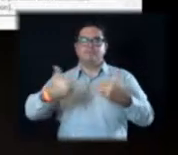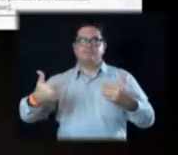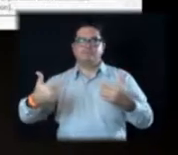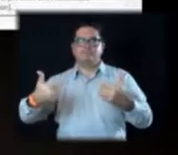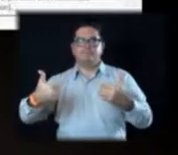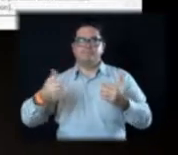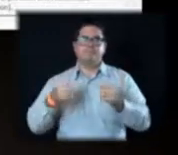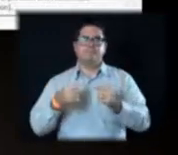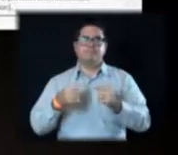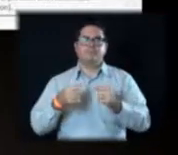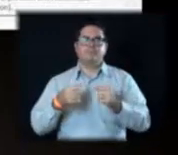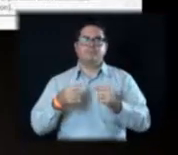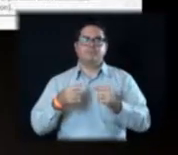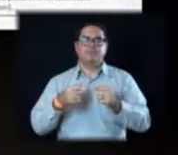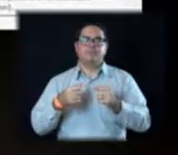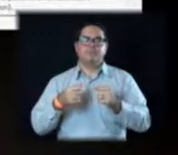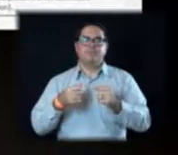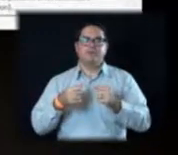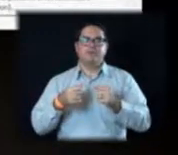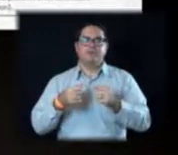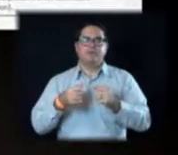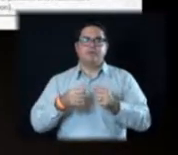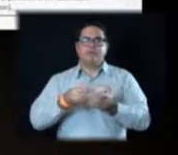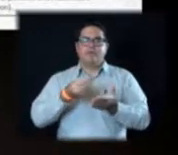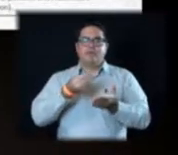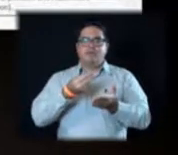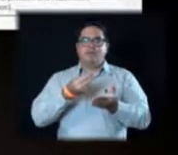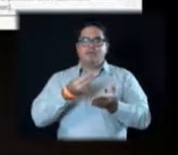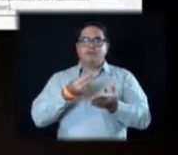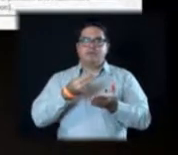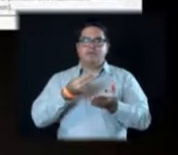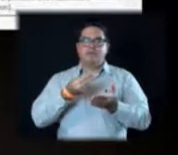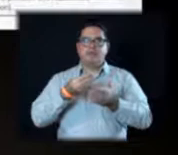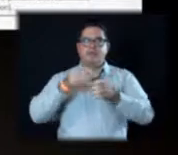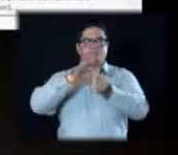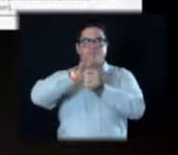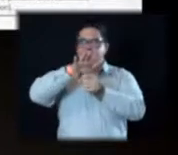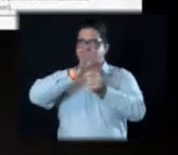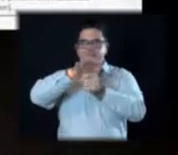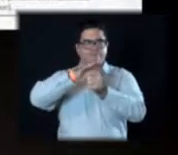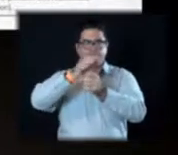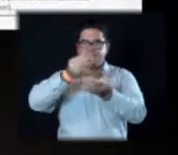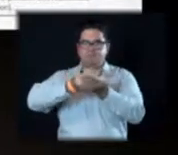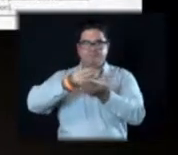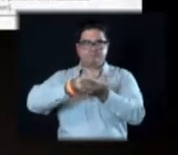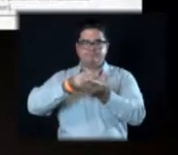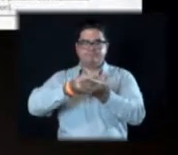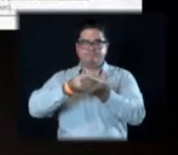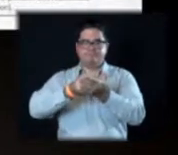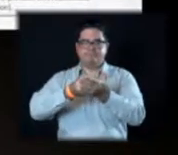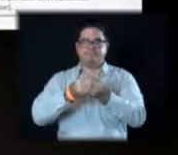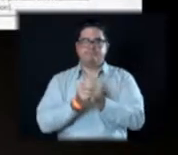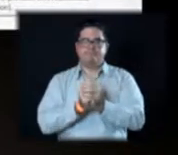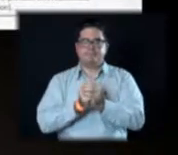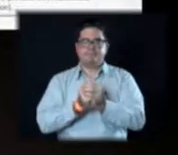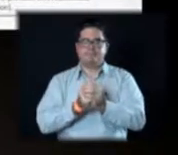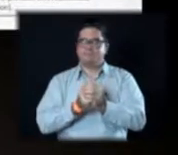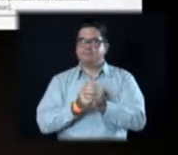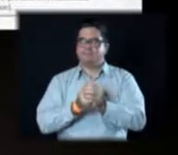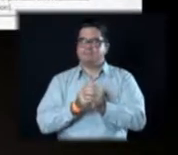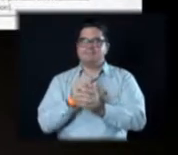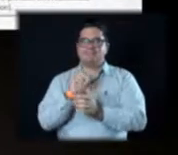También ha sido excluido, como se dice, es insolvente en este momento, no está disponible para el gobierno, el Banco de Desarrollo,